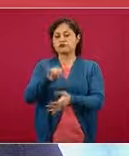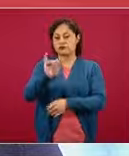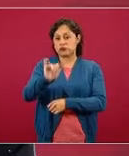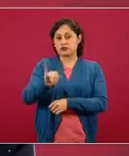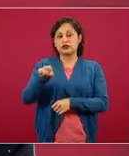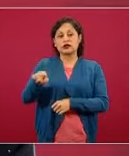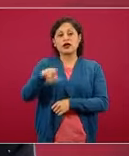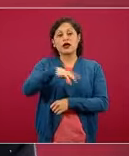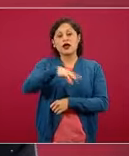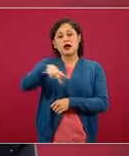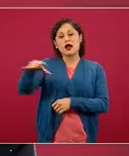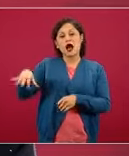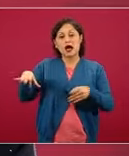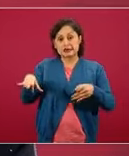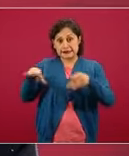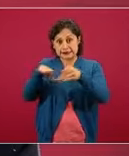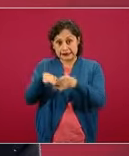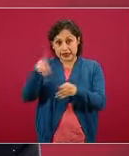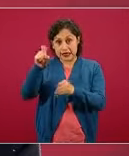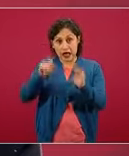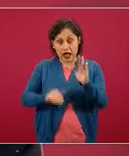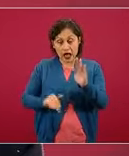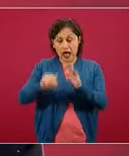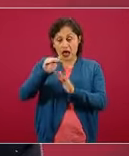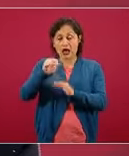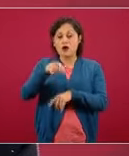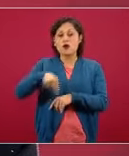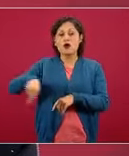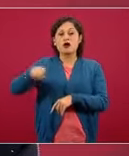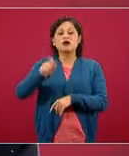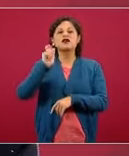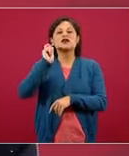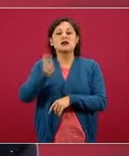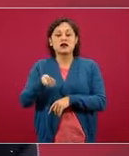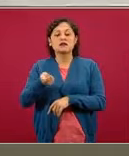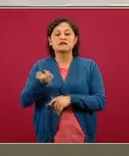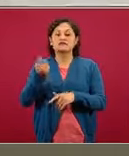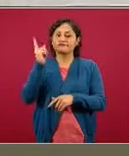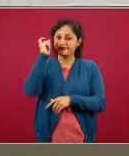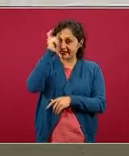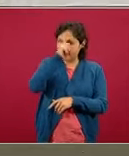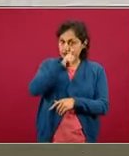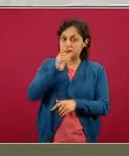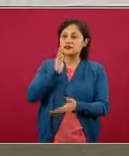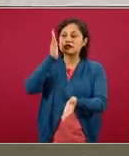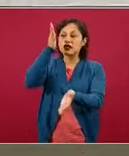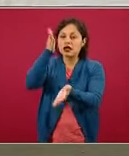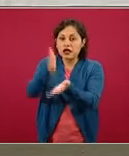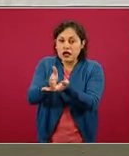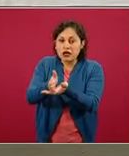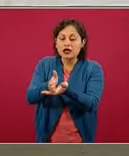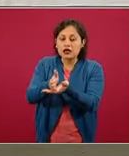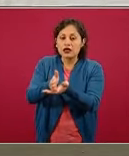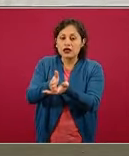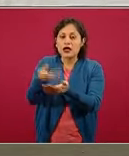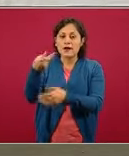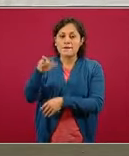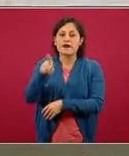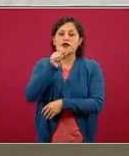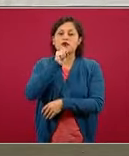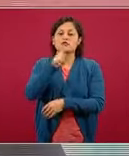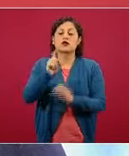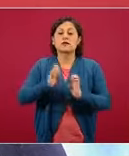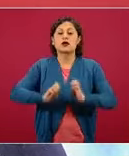momento están en las zonas inundadas, pues no solamente son de difícil acceso, sino que lo que son sus plantas bajas,